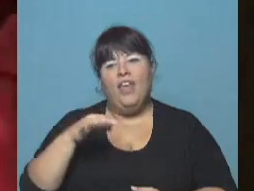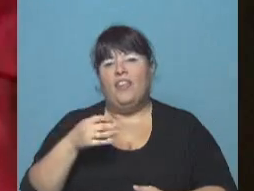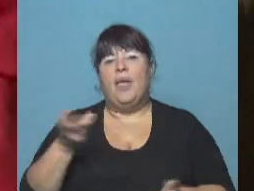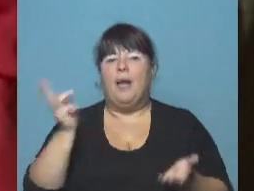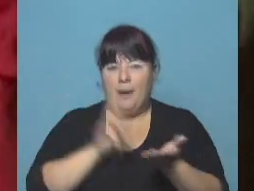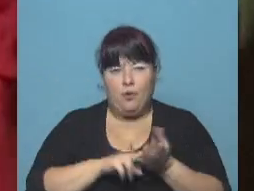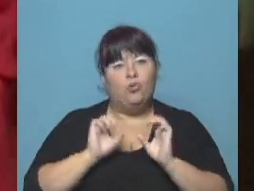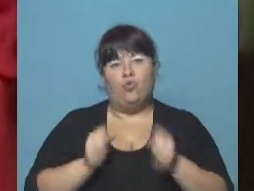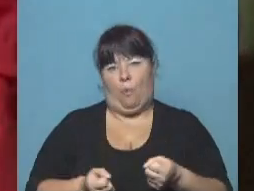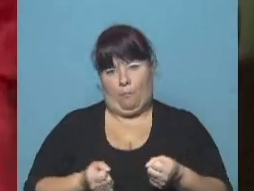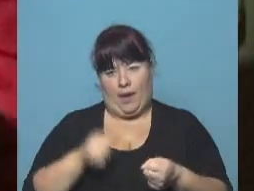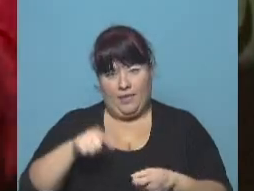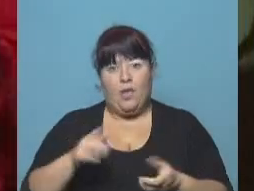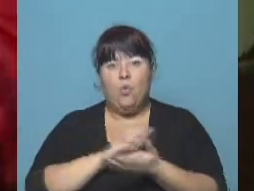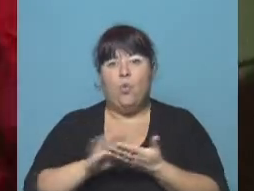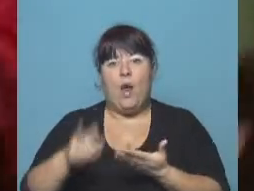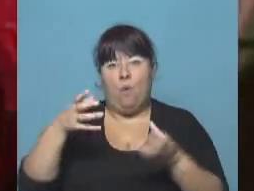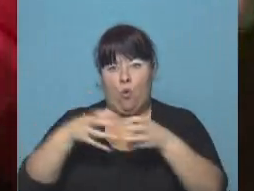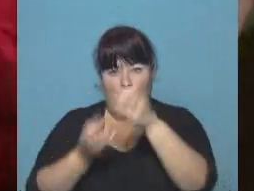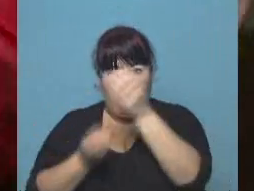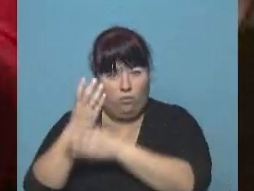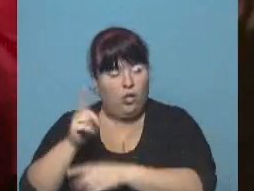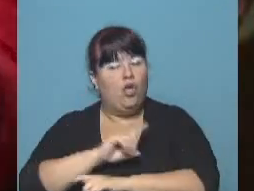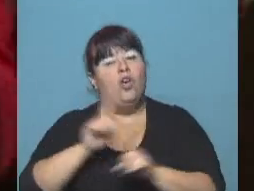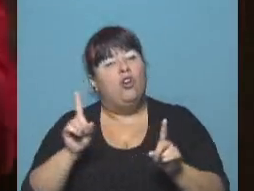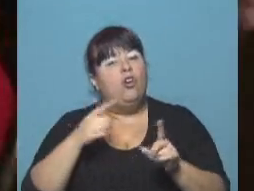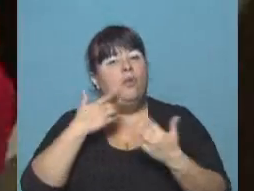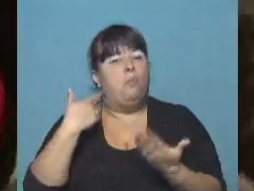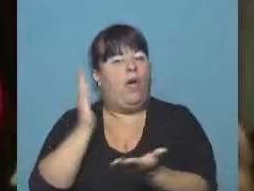rectifique y suspenda la puesta en marcha del nuevo órgano y no se descartaron sanciones.